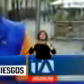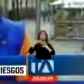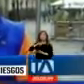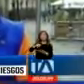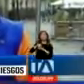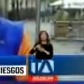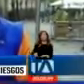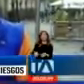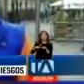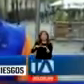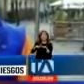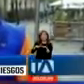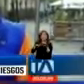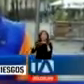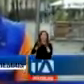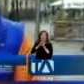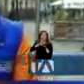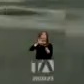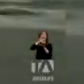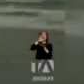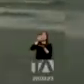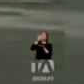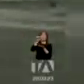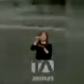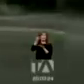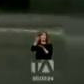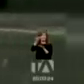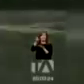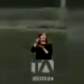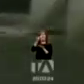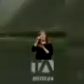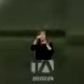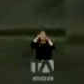un colapso en un techo en el Colegio San Fernando.